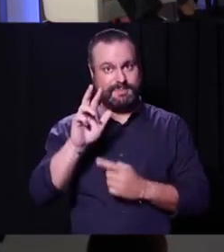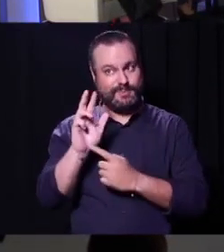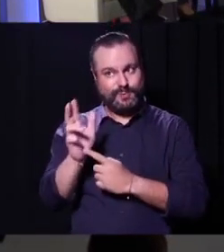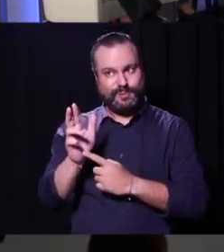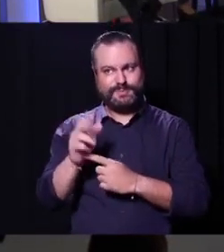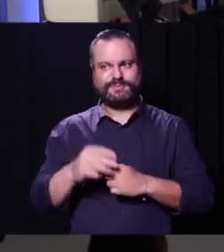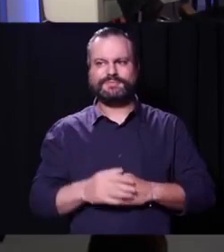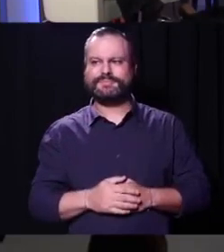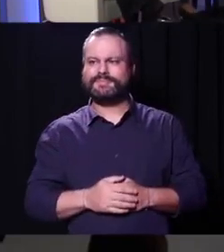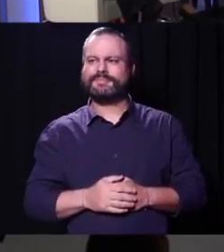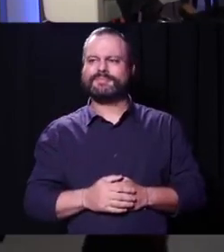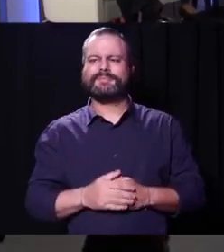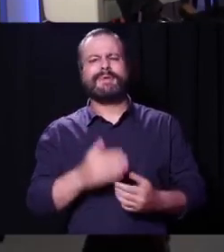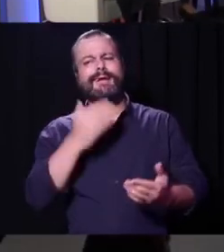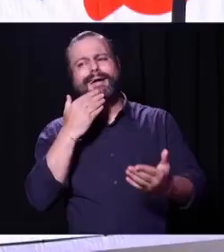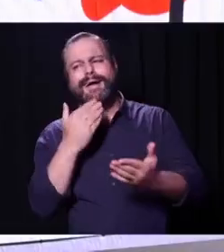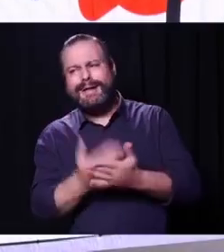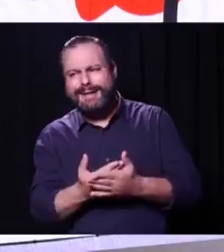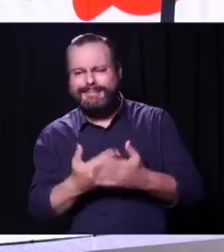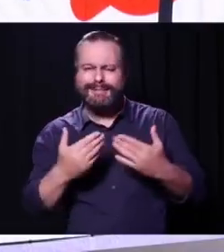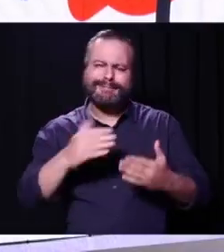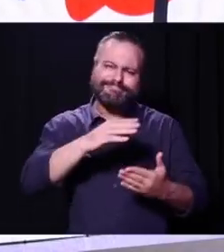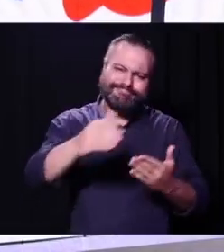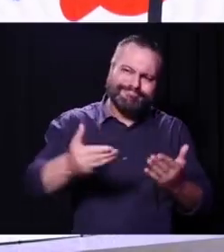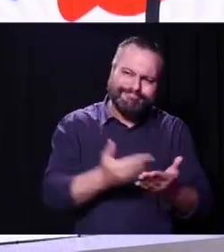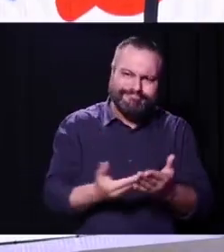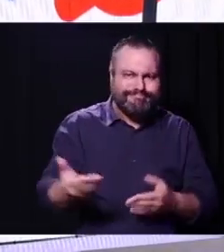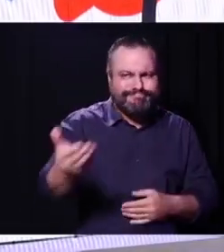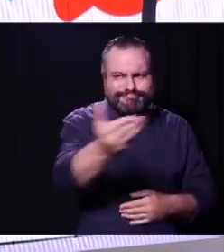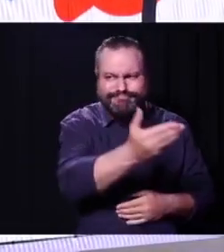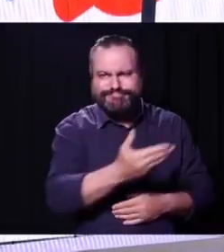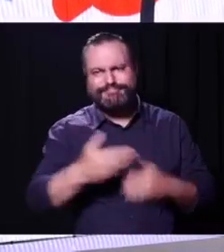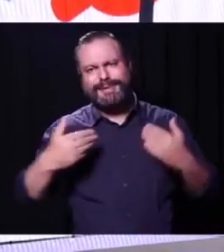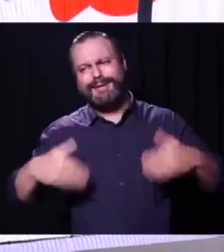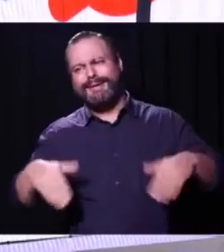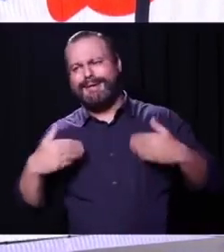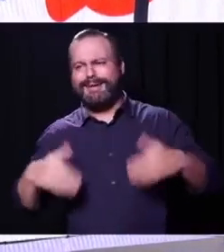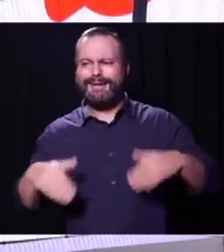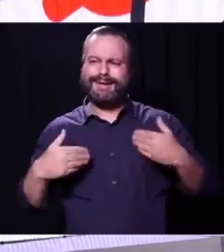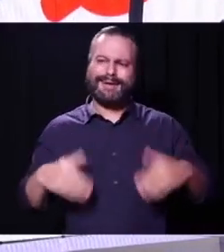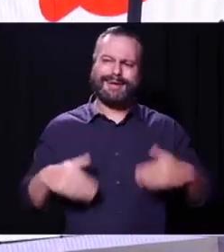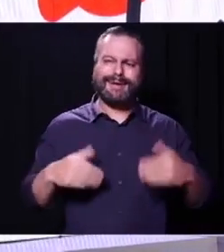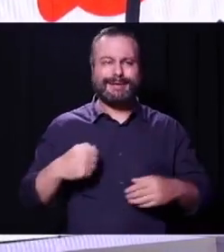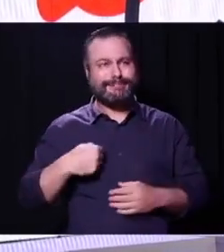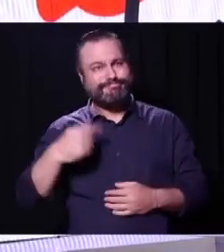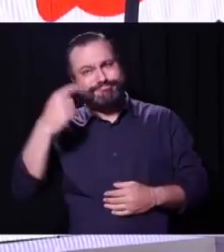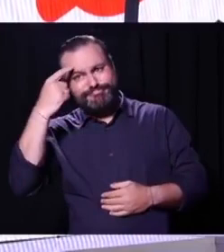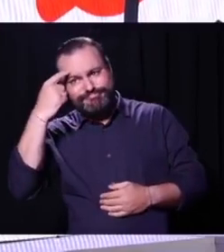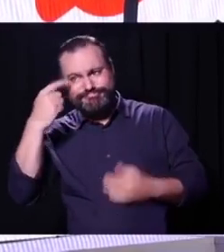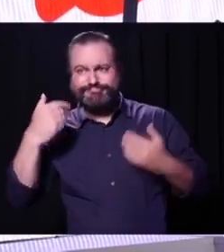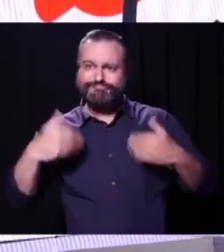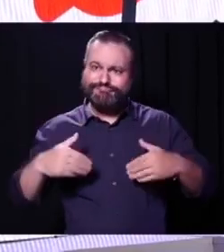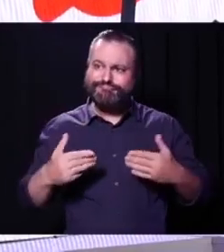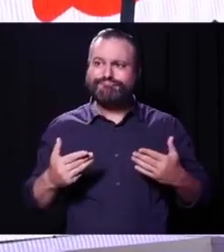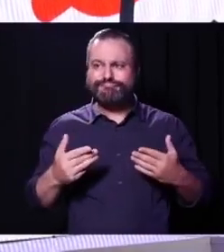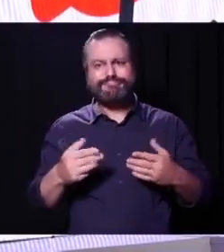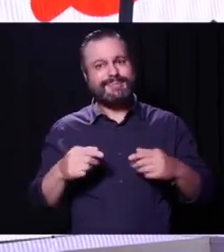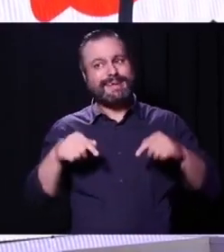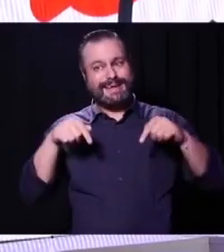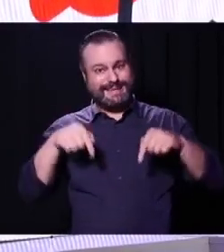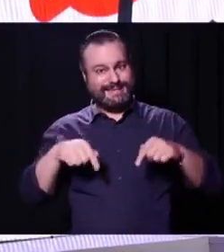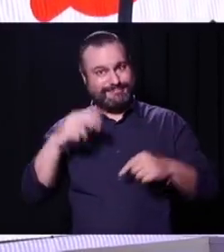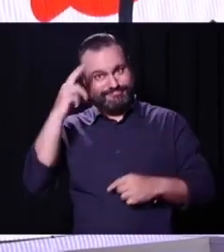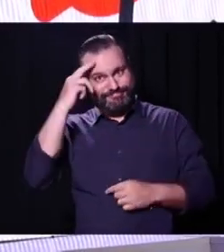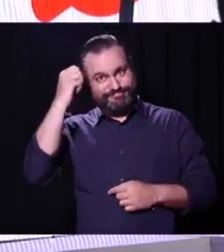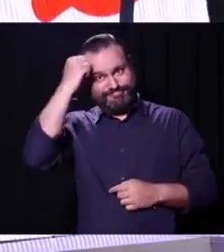Lito Cortizo, hijo de una maestra nacida en un pueblito de Los Santos,